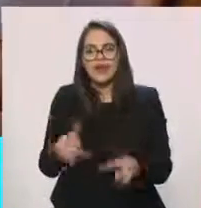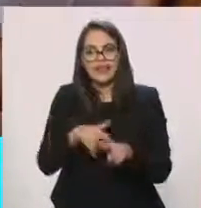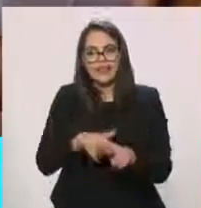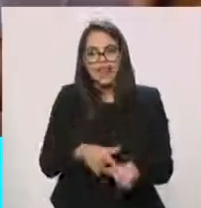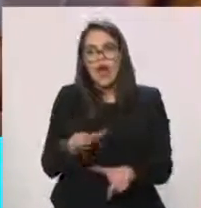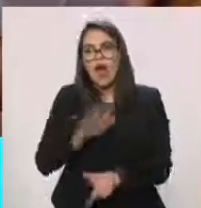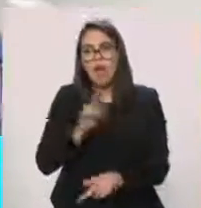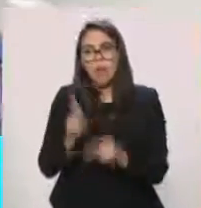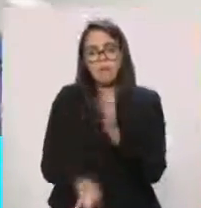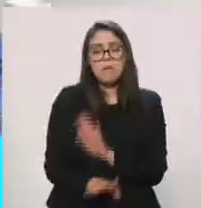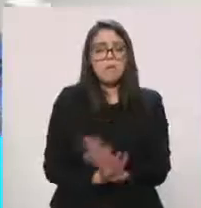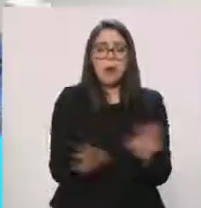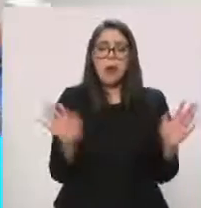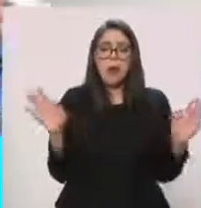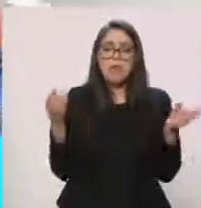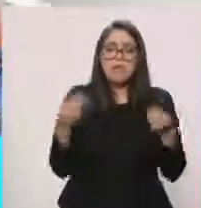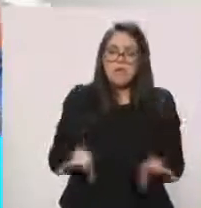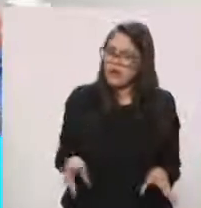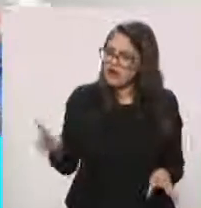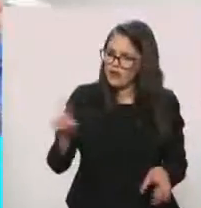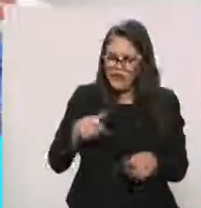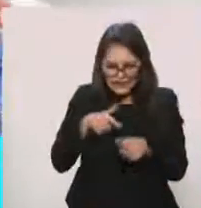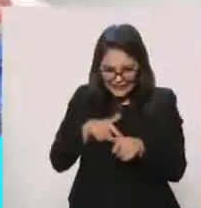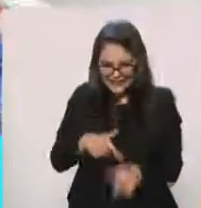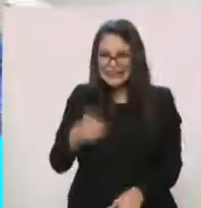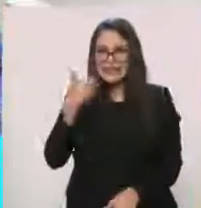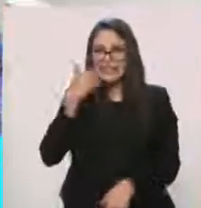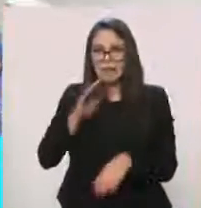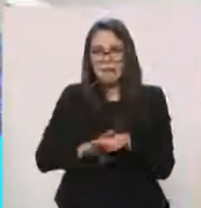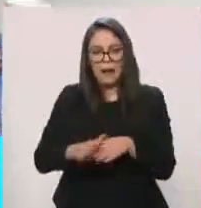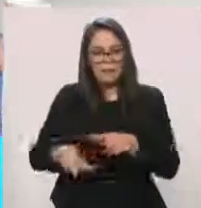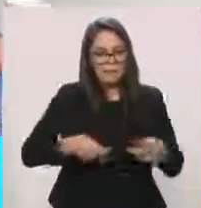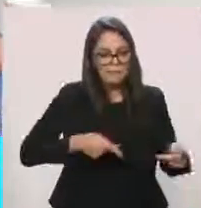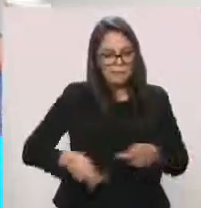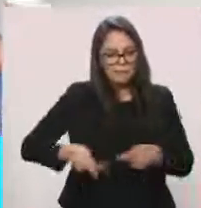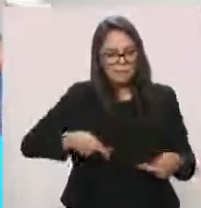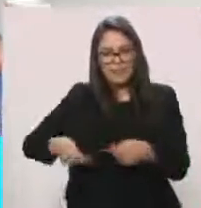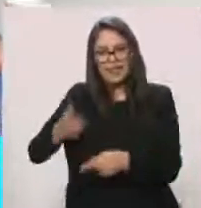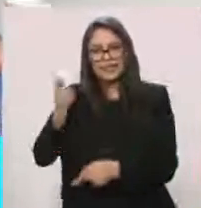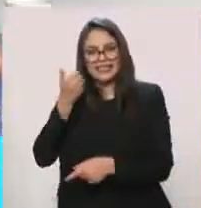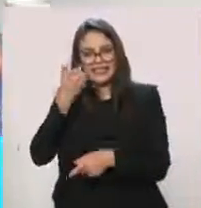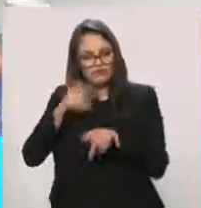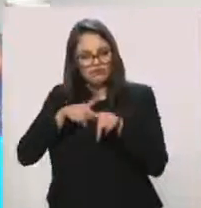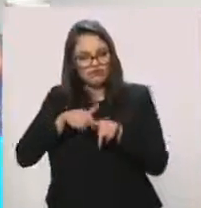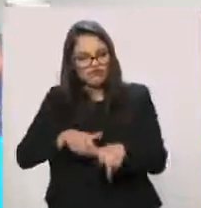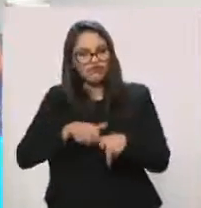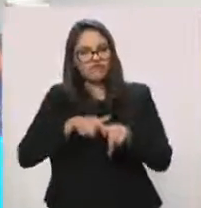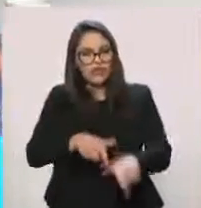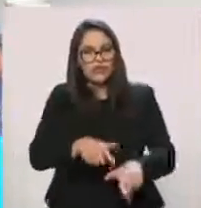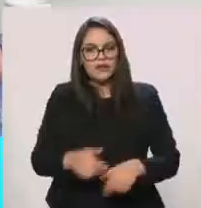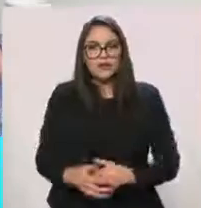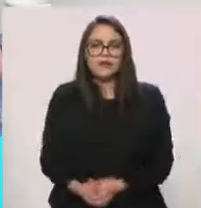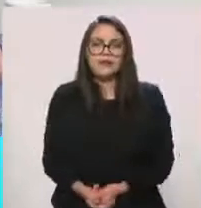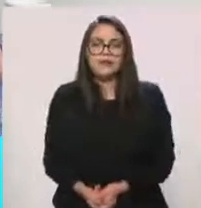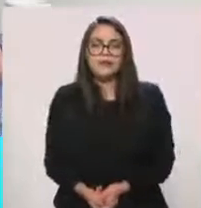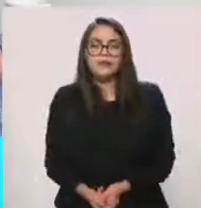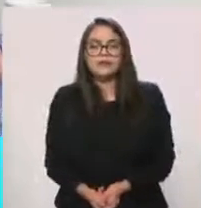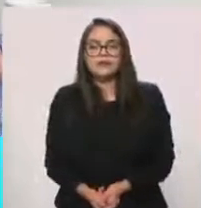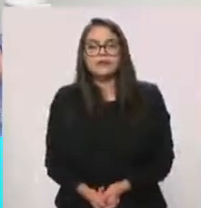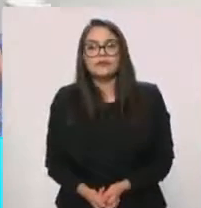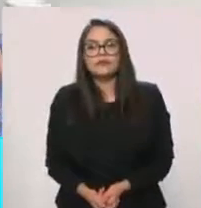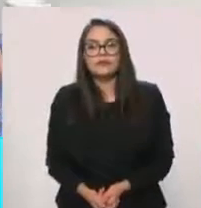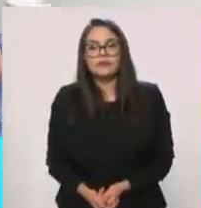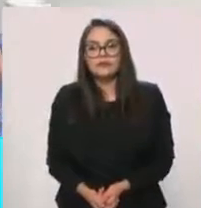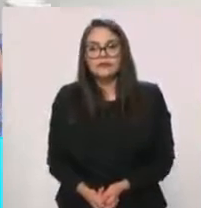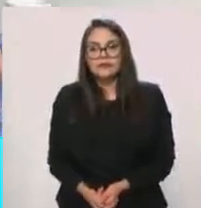seguir adquiriendo pues los alimentos que ustedes preparan después en platillos. Así es, efectivamente, al momento